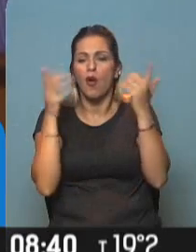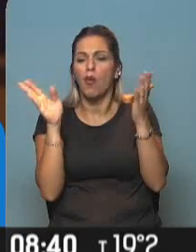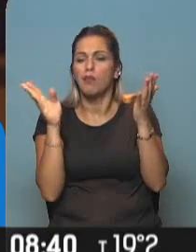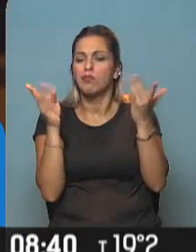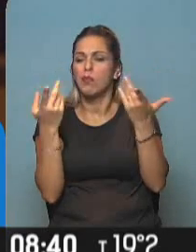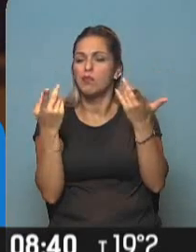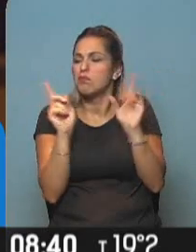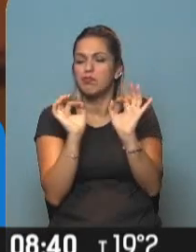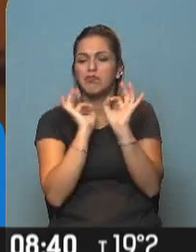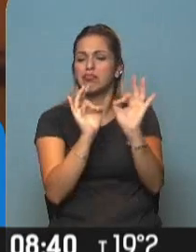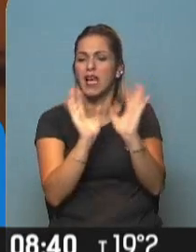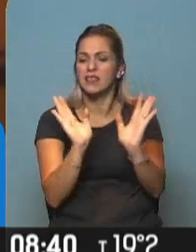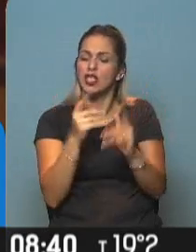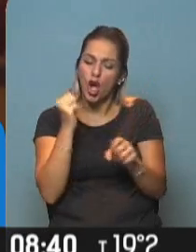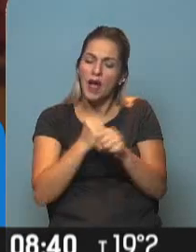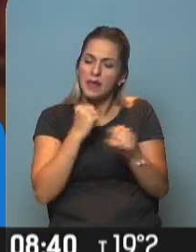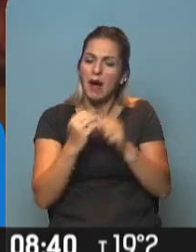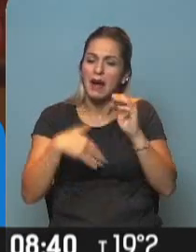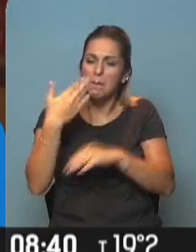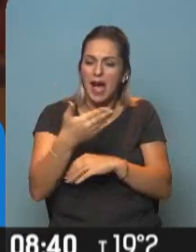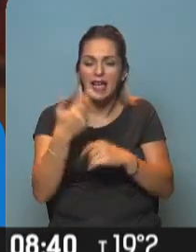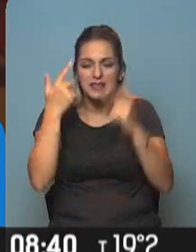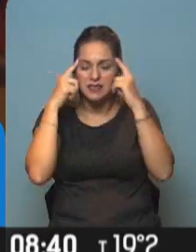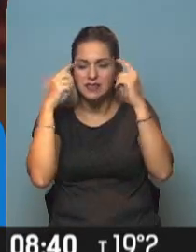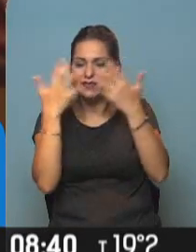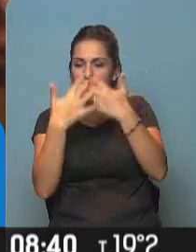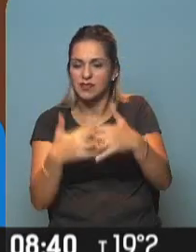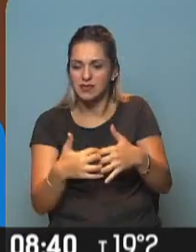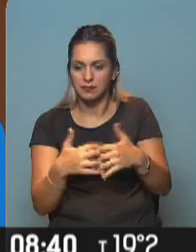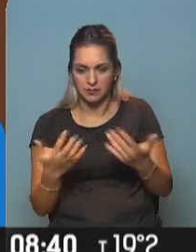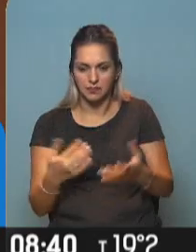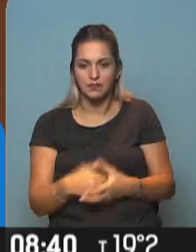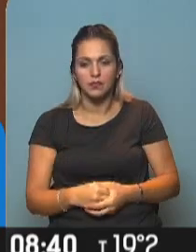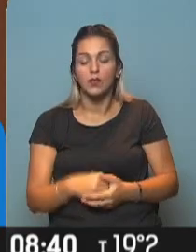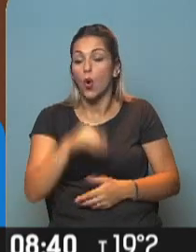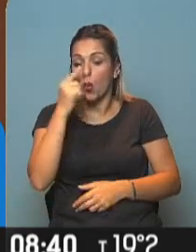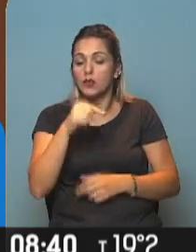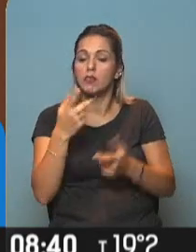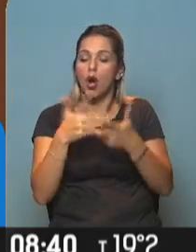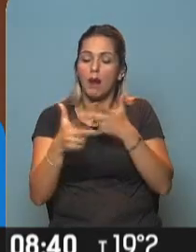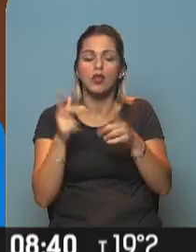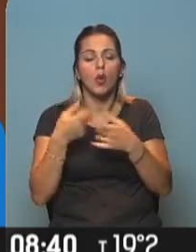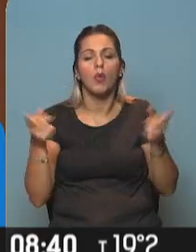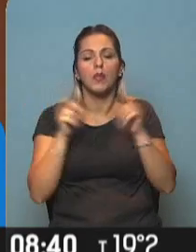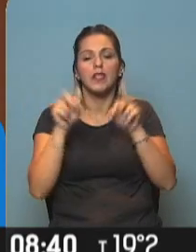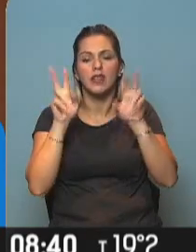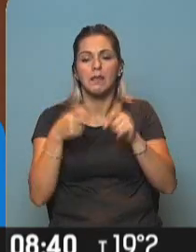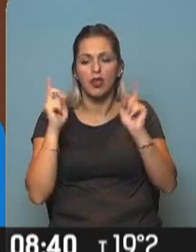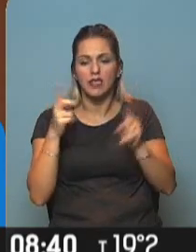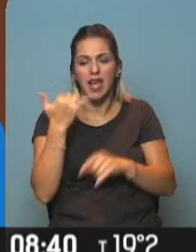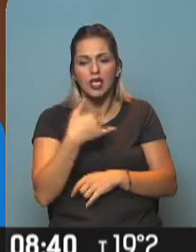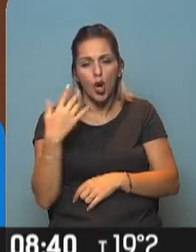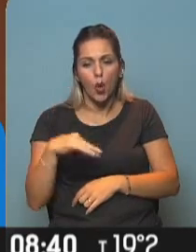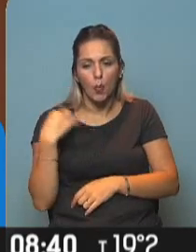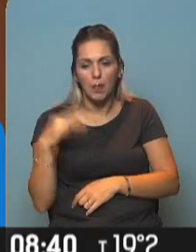proyectos competencias y capacidades lo último volviendo al docente hay un premio e